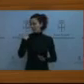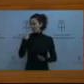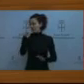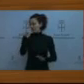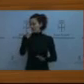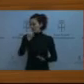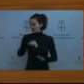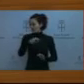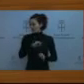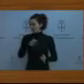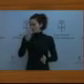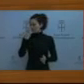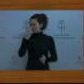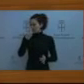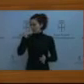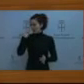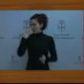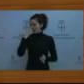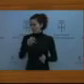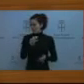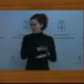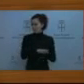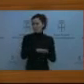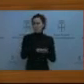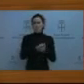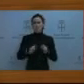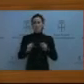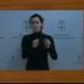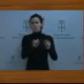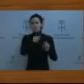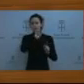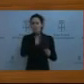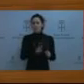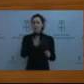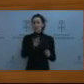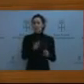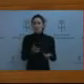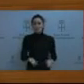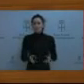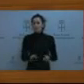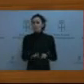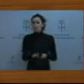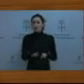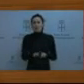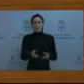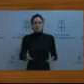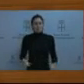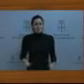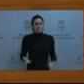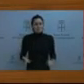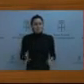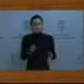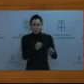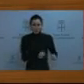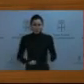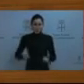debatimos algo parecido, pero la diferencia es que han pasado con su propuesta de defender una